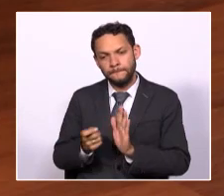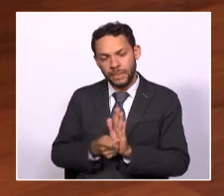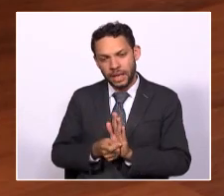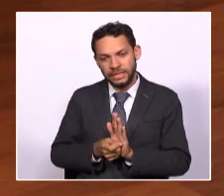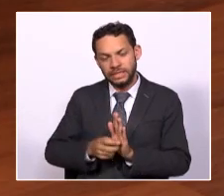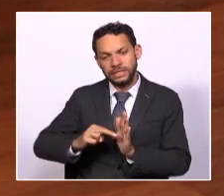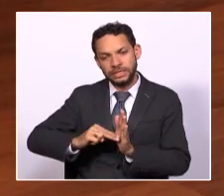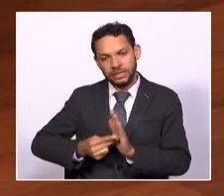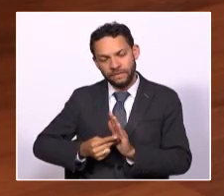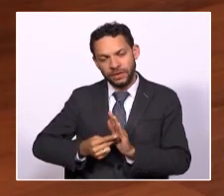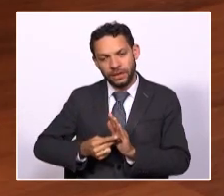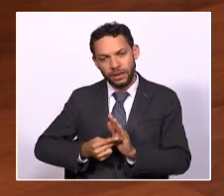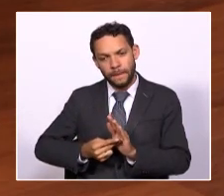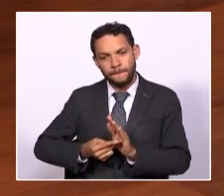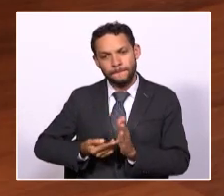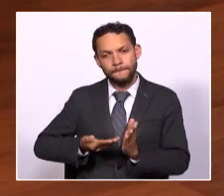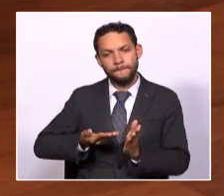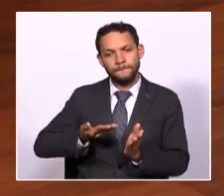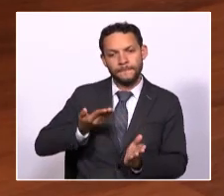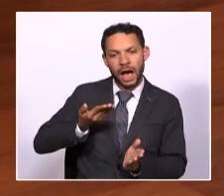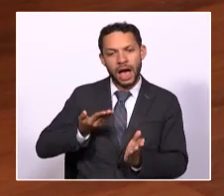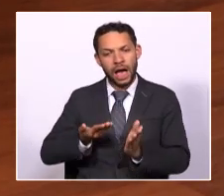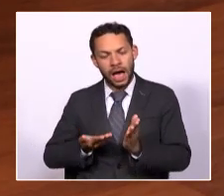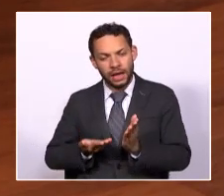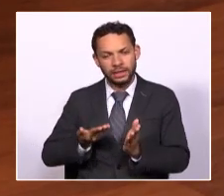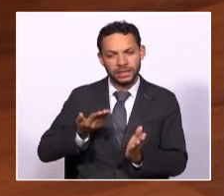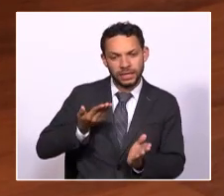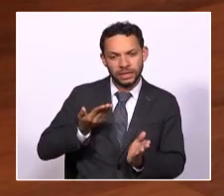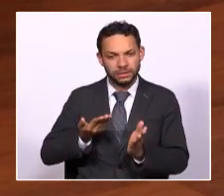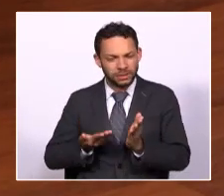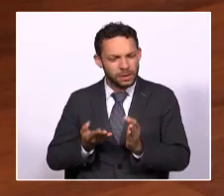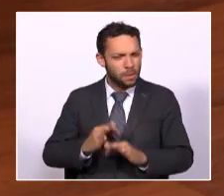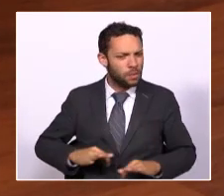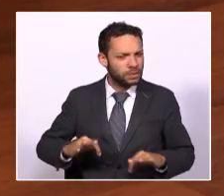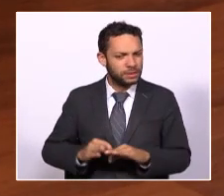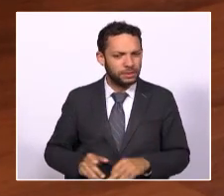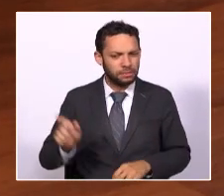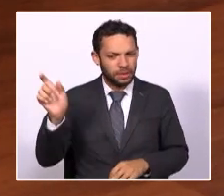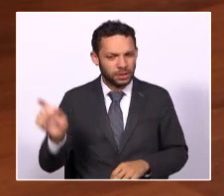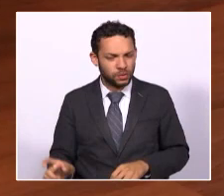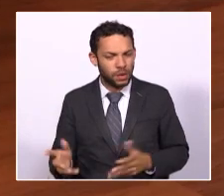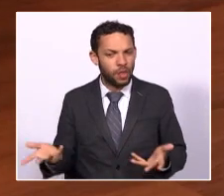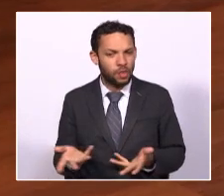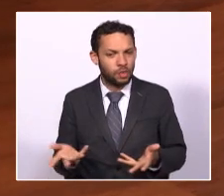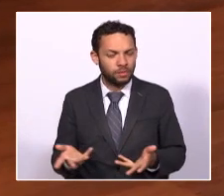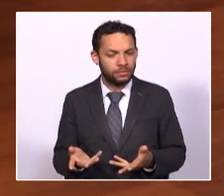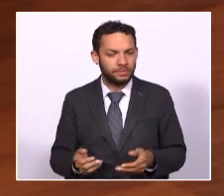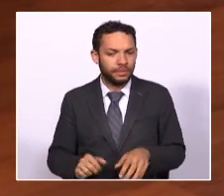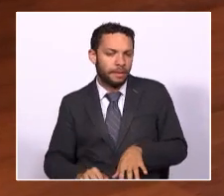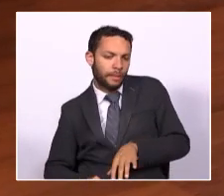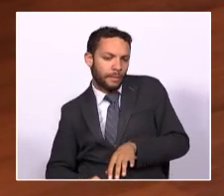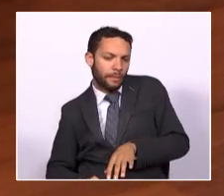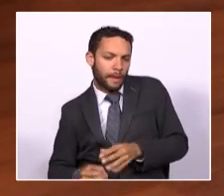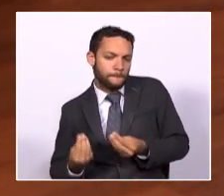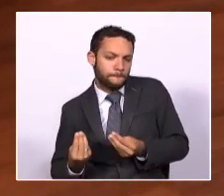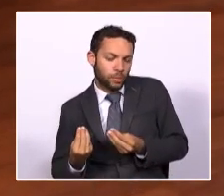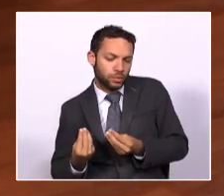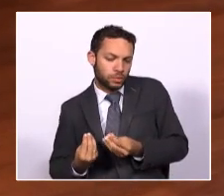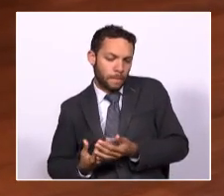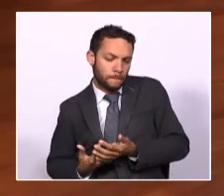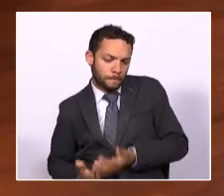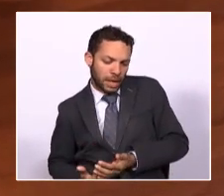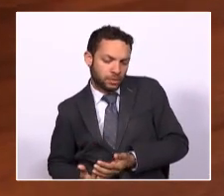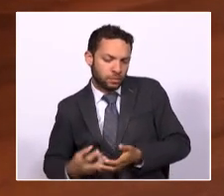desbalance en el peso del cuerpo que está haciendo que el paciente constantemente me descargue el peso hacia este lado y está generando una